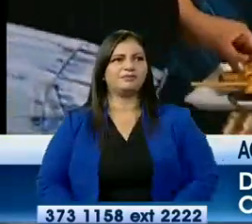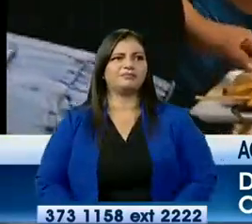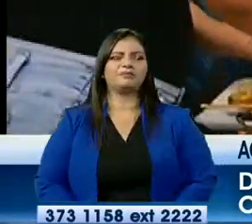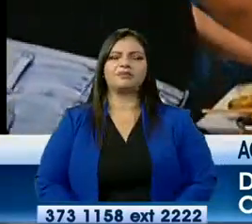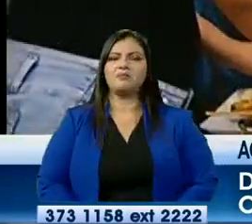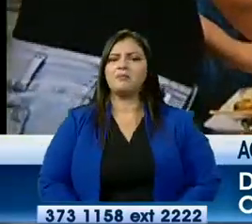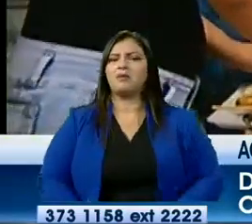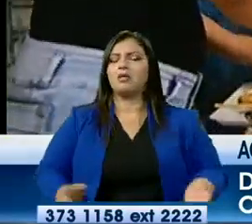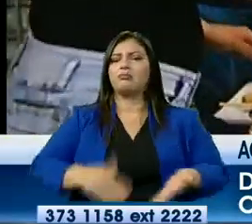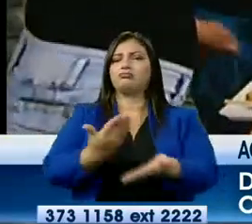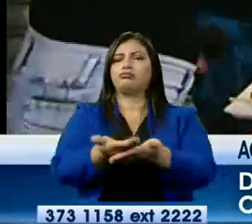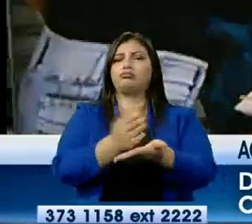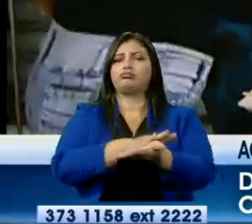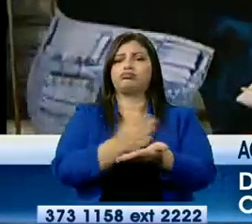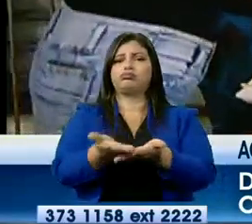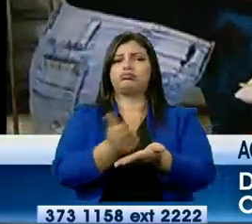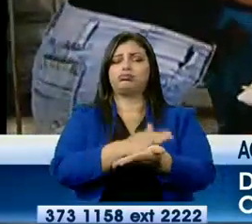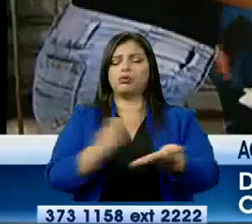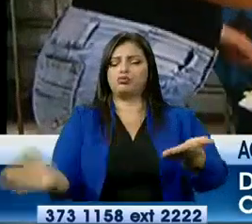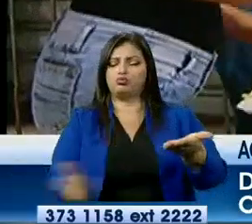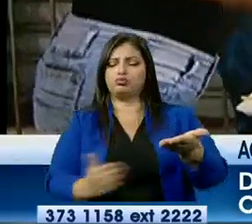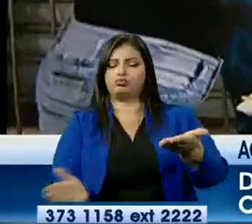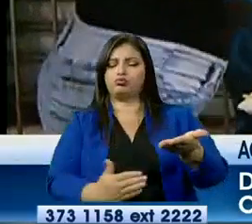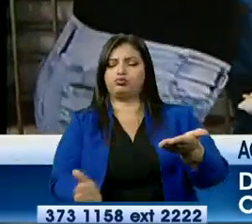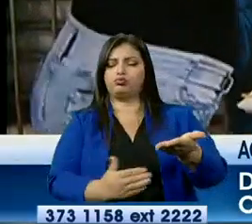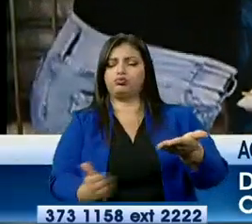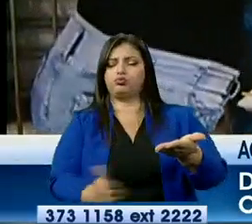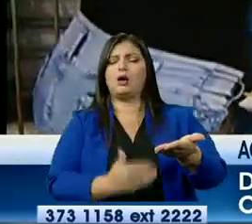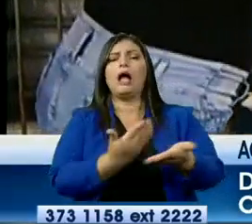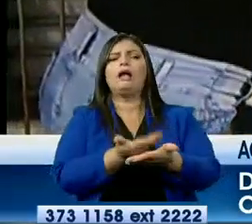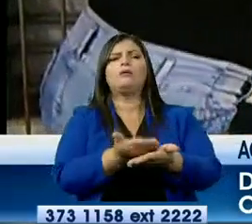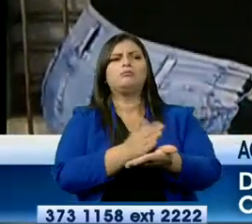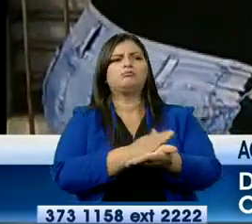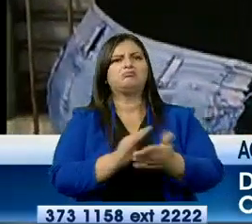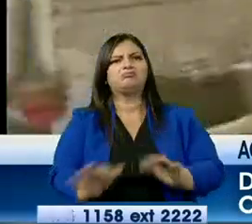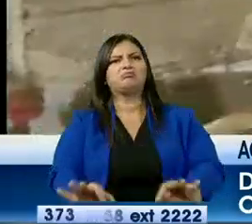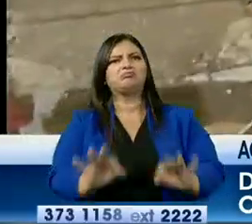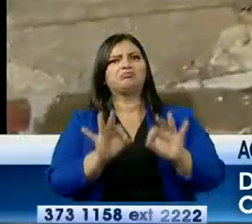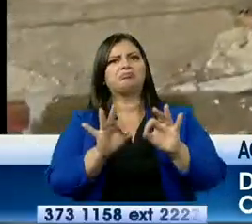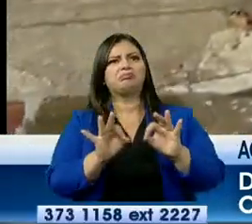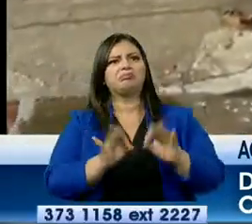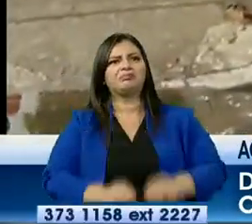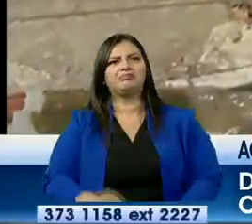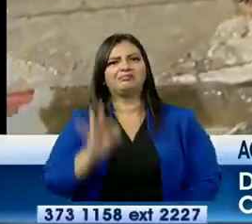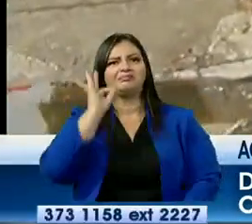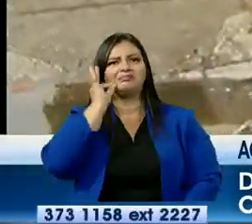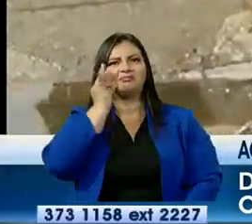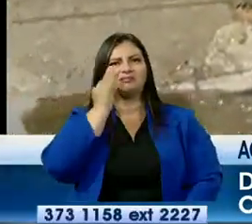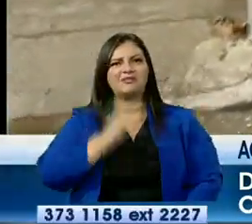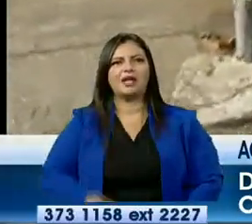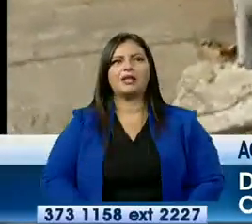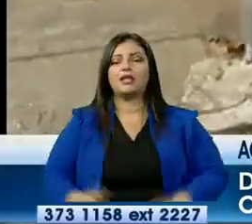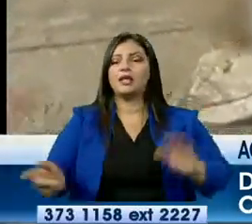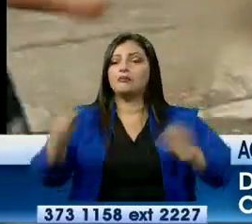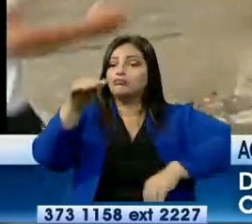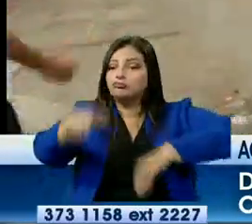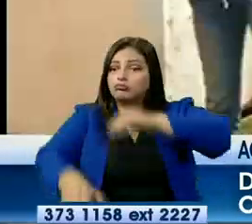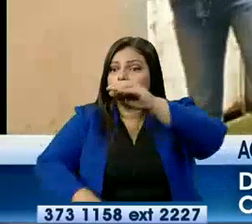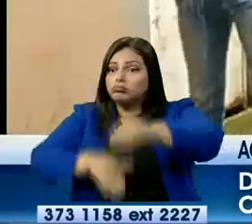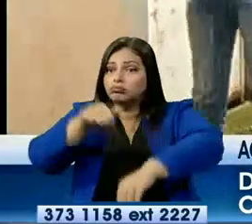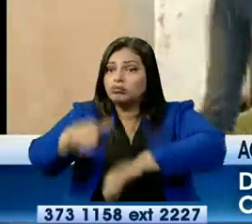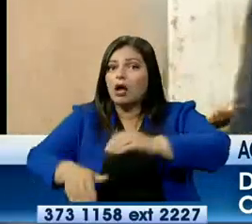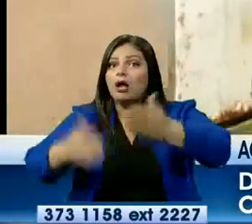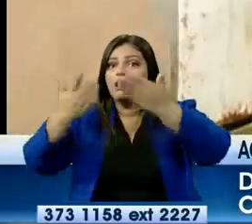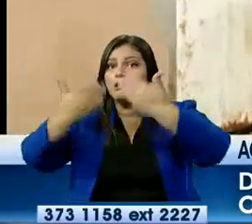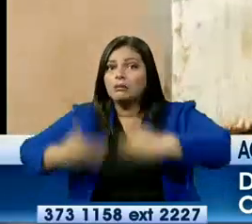algunas carnes encima, la parrillada fue más que efectiva para aplacar el hambre después del carnavalazo.